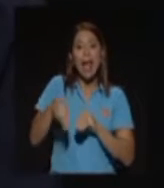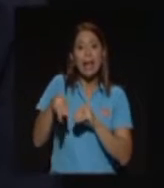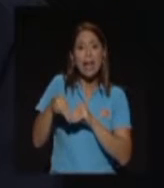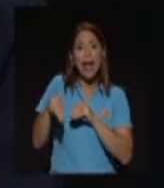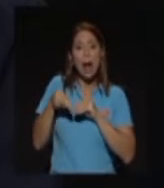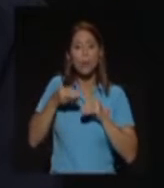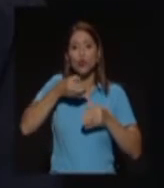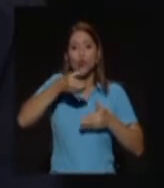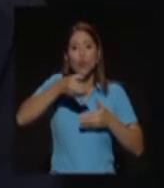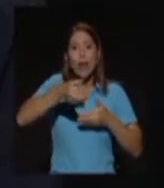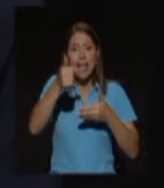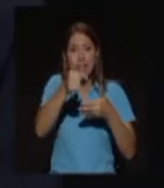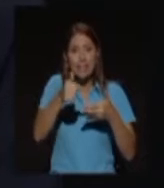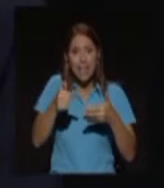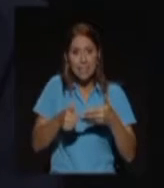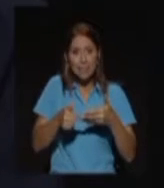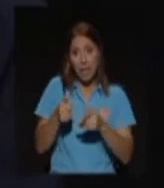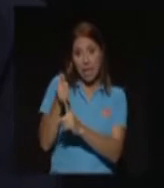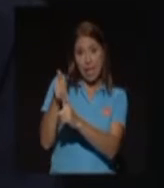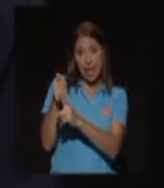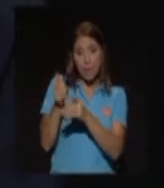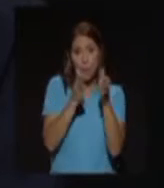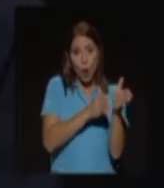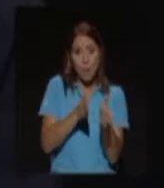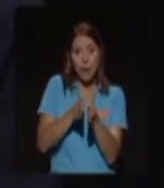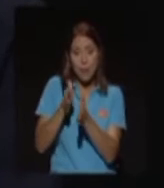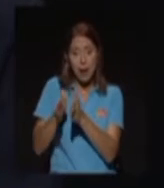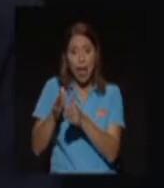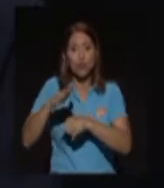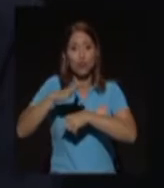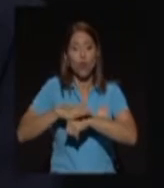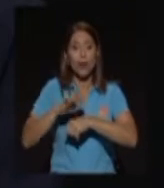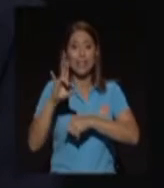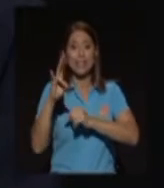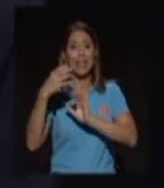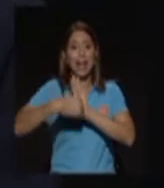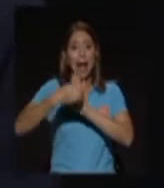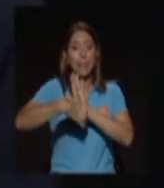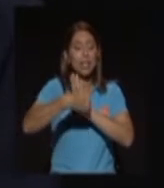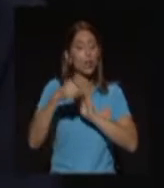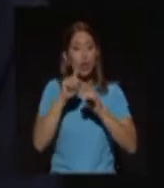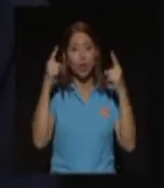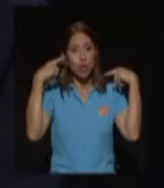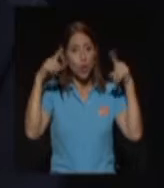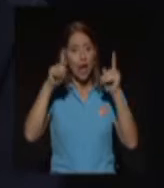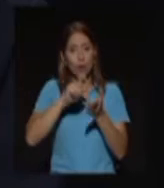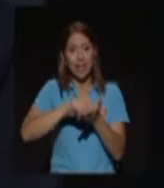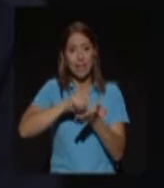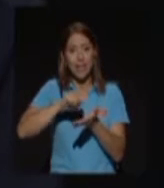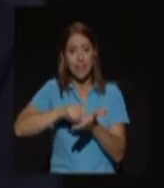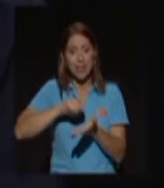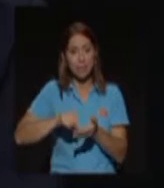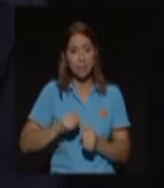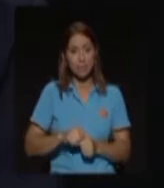sugerencias que él había preparado con respecto a los otros 7 capítulos que no se lograron escribir.